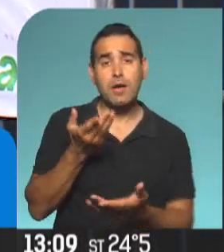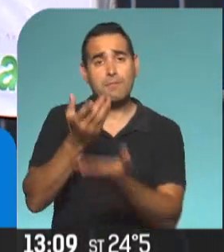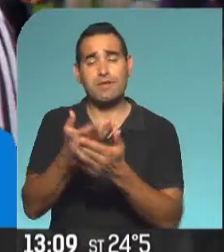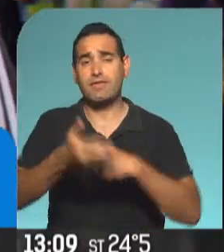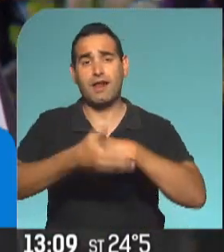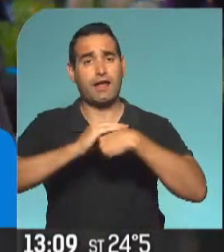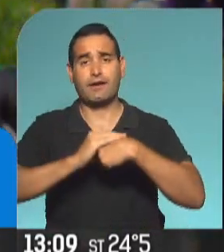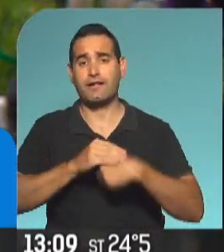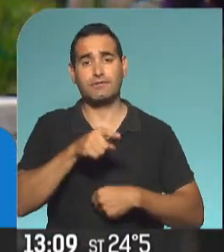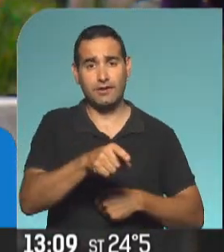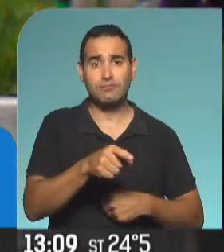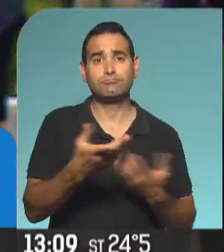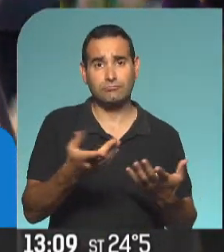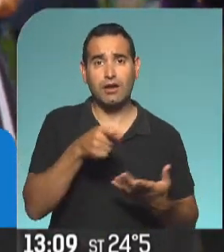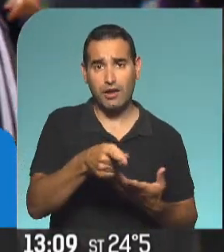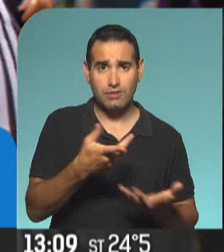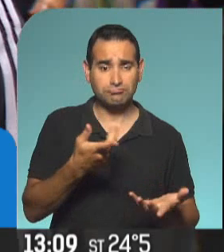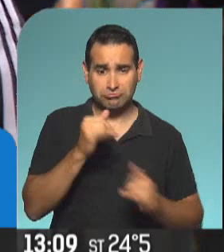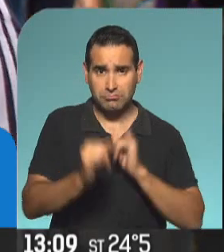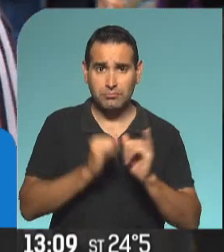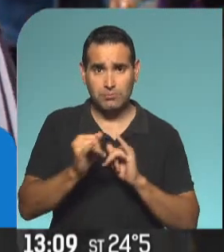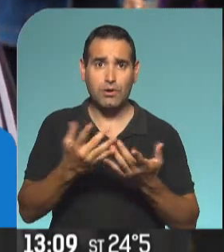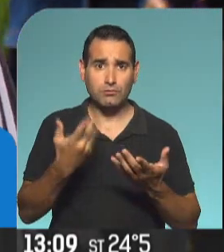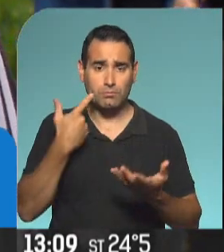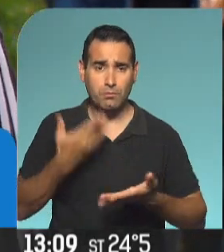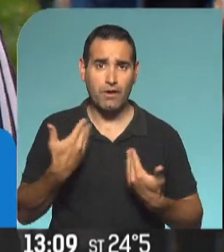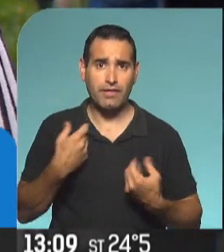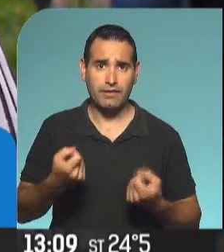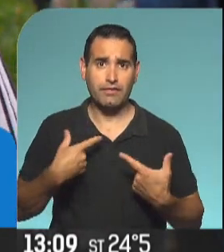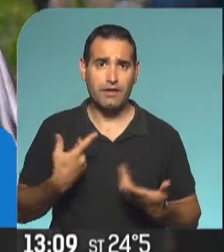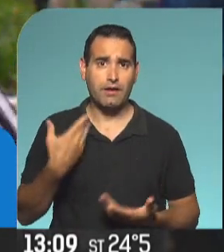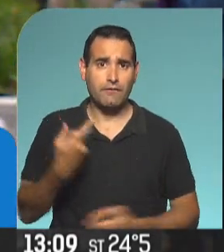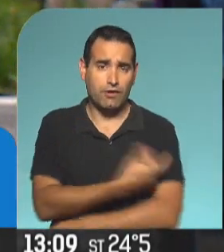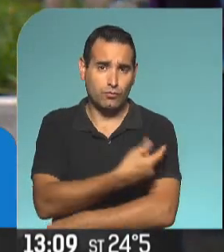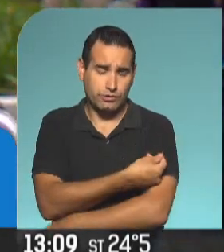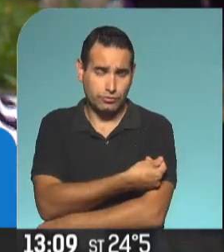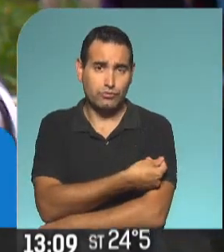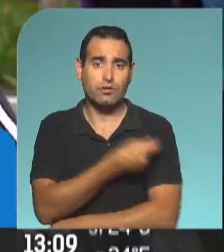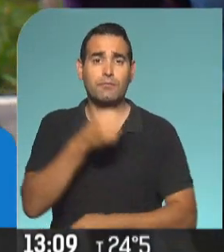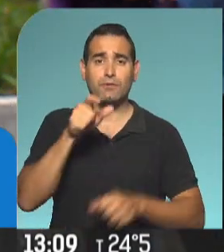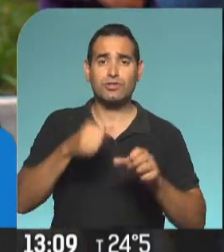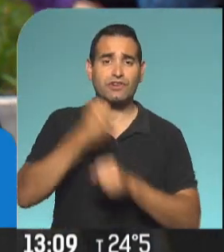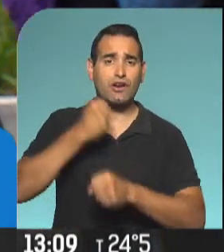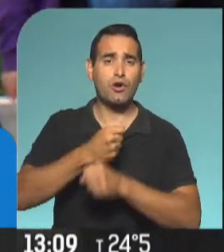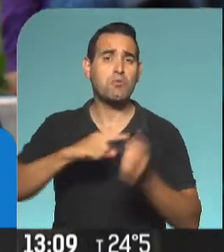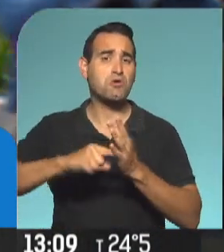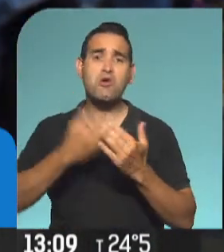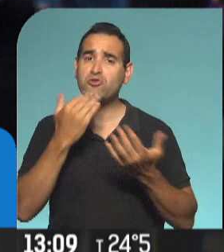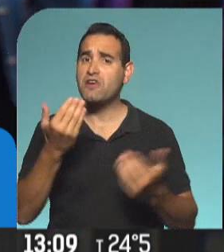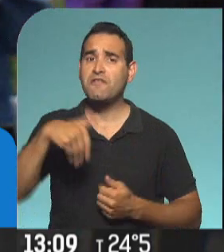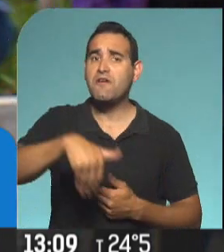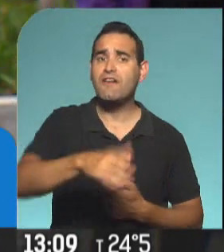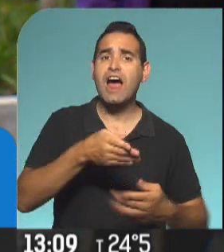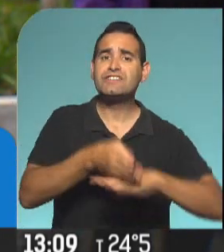Rodríguez Larreta que pueda arbitrar los medios para poder vacunarnos, ¿no? Los trabajadores y las trabajadoras de la ciudad de Buenos Aires no sabemos en qué momento vamos a poder acceder